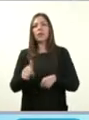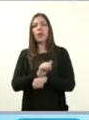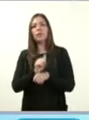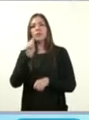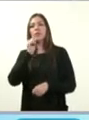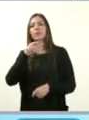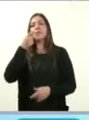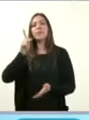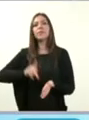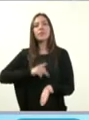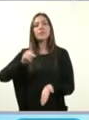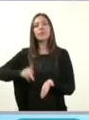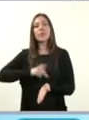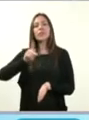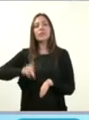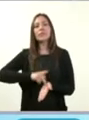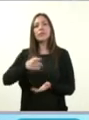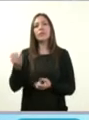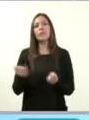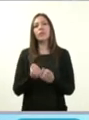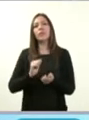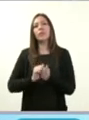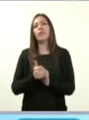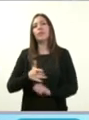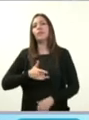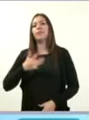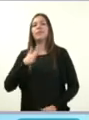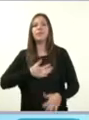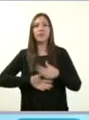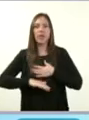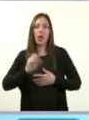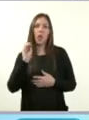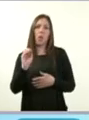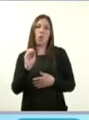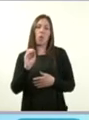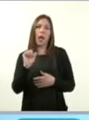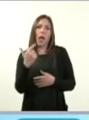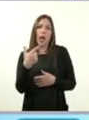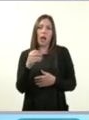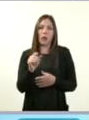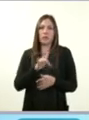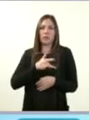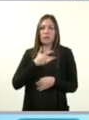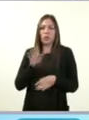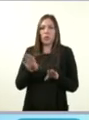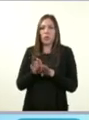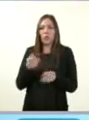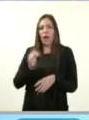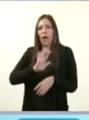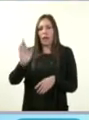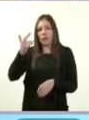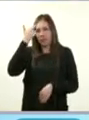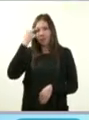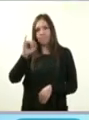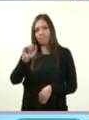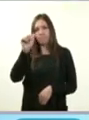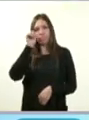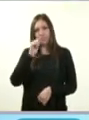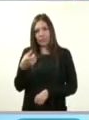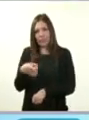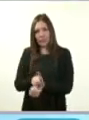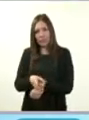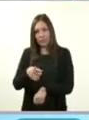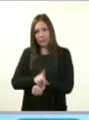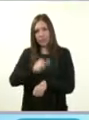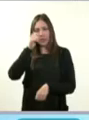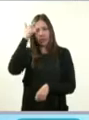repitiendo, Sí. repitiendo, me imagino que también algo te ha de haber dejado. Pues sí, no, nos deja todas Todo, las noches. sí, todas claro, las noches.